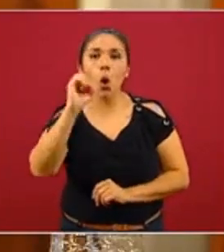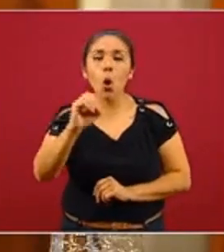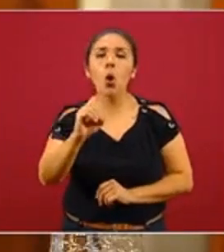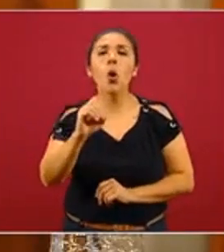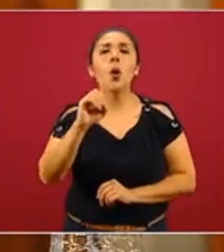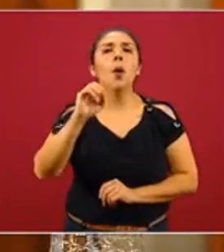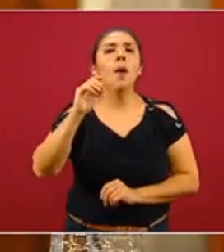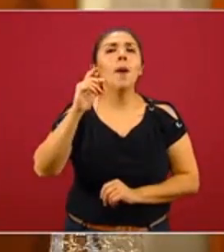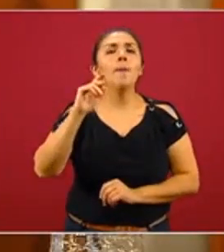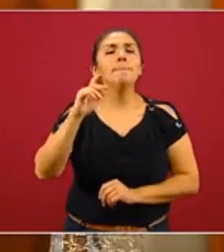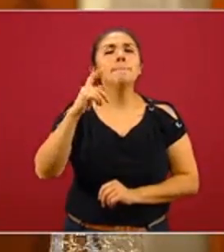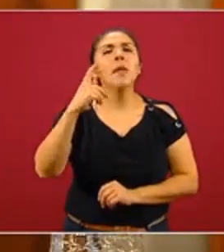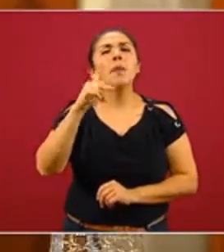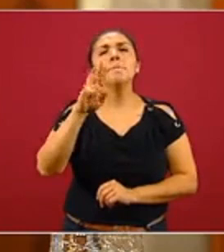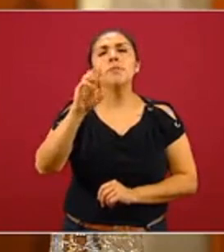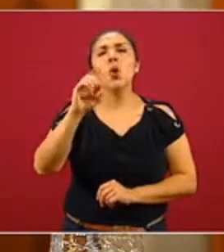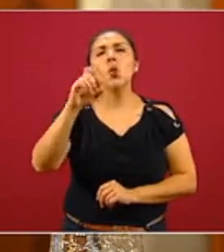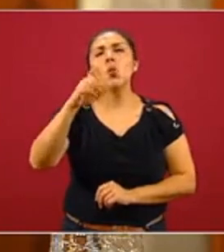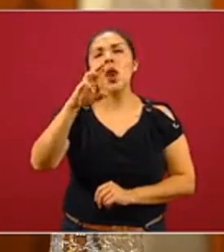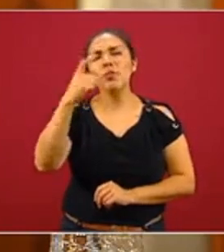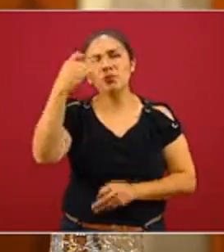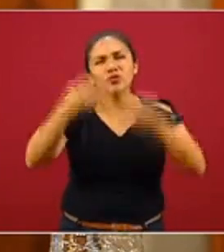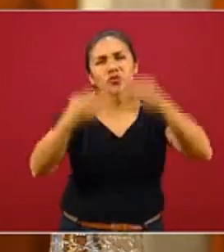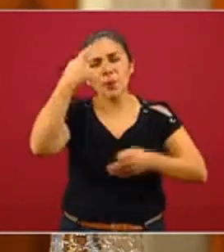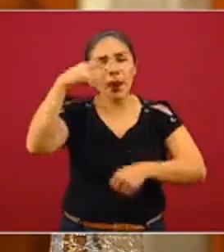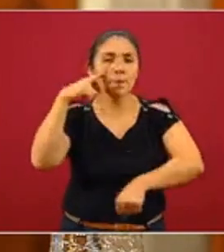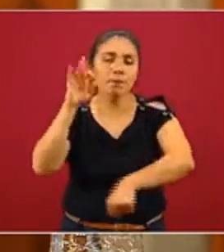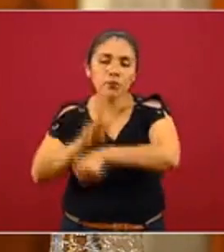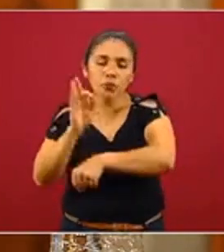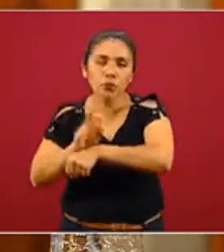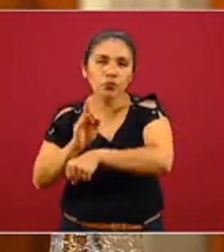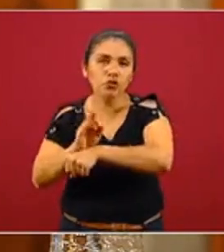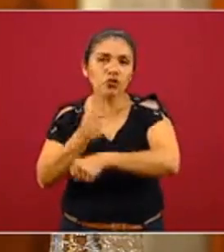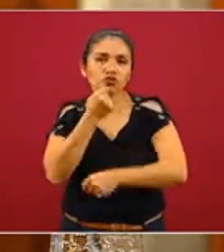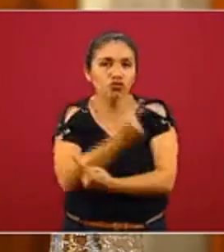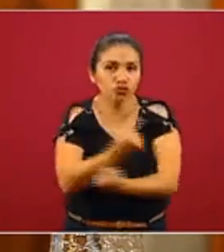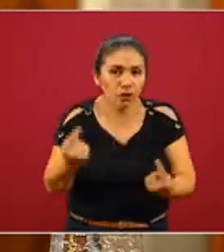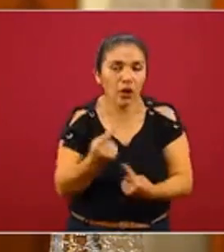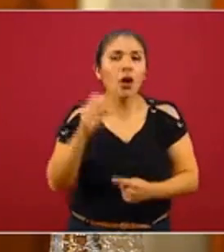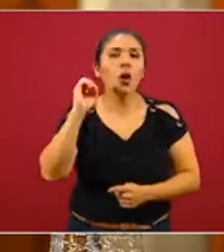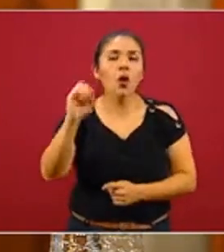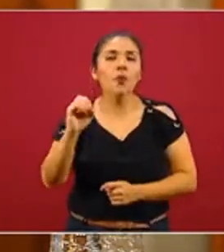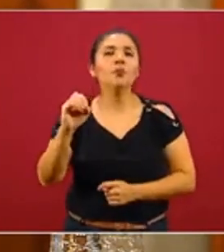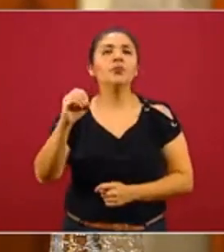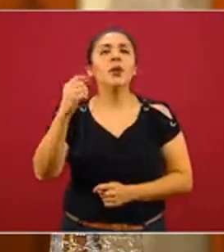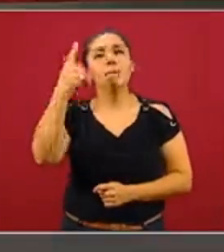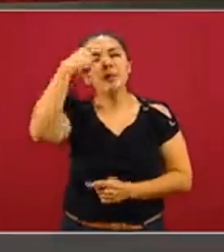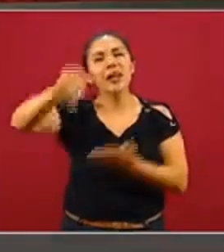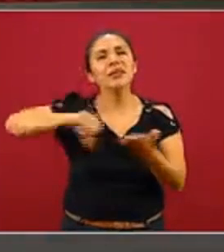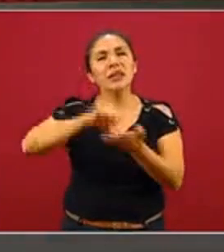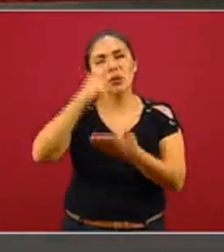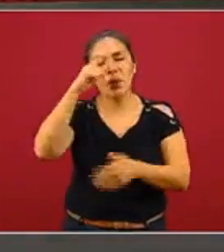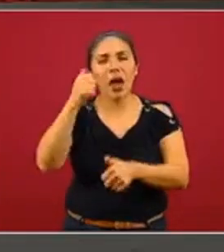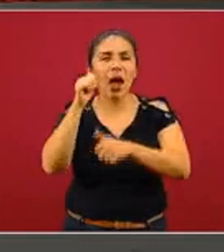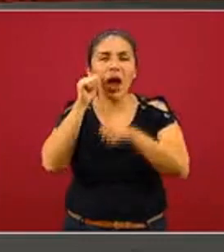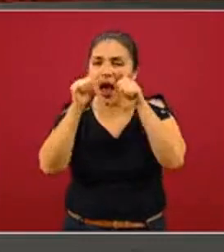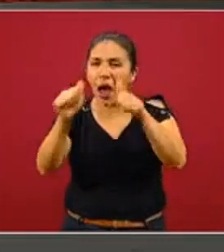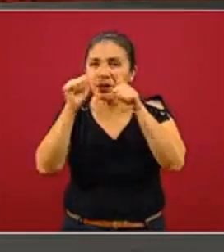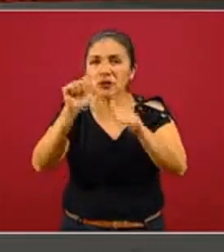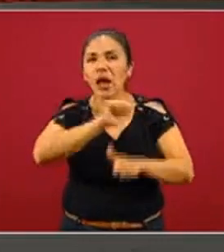de Protección de la Niñez, las Fiscalías y los centros de justicia o de atención a la víctima. Igualmente